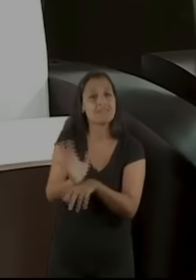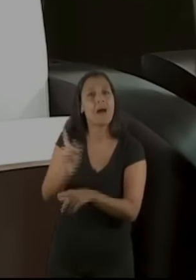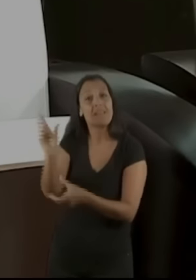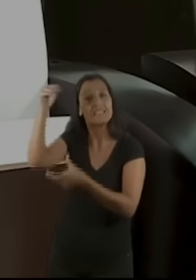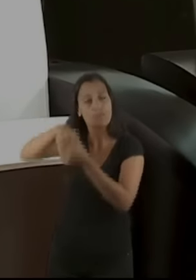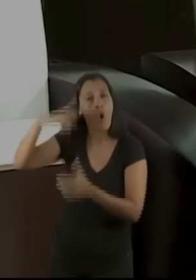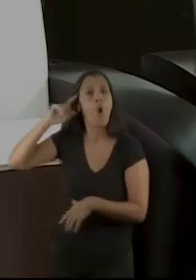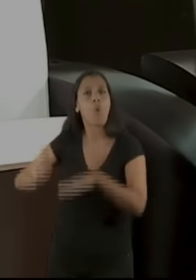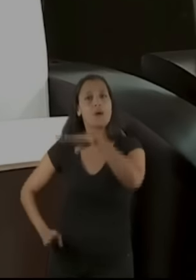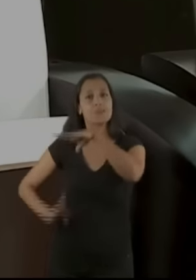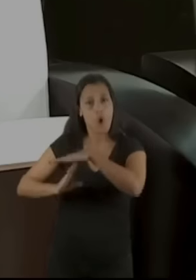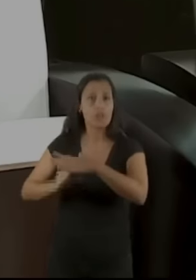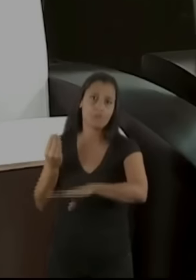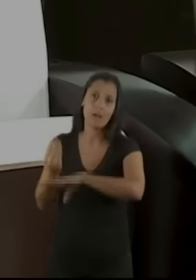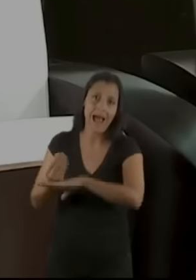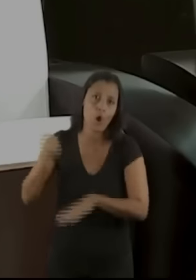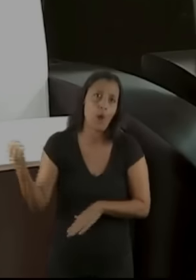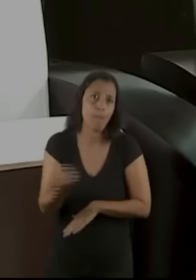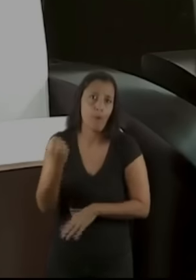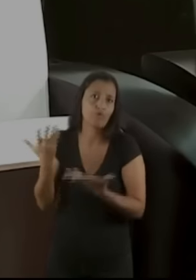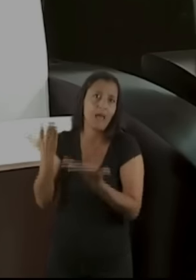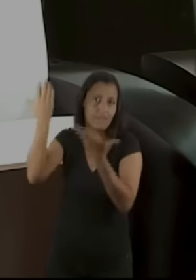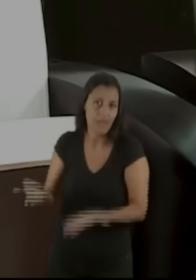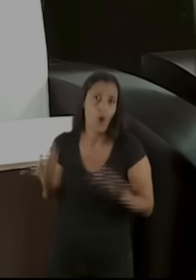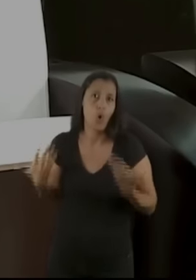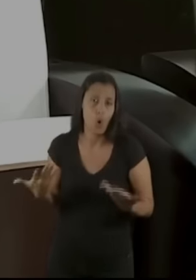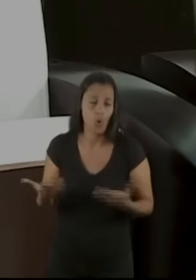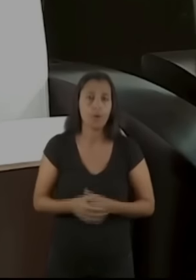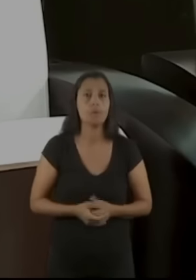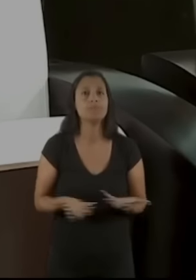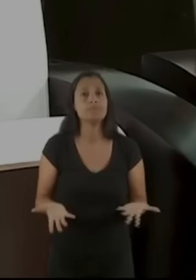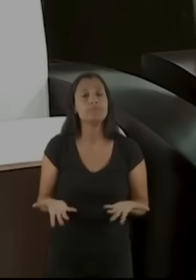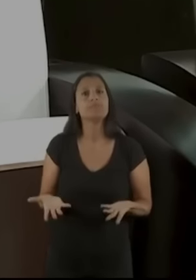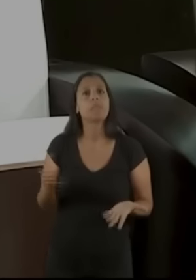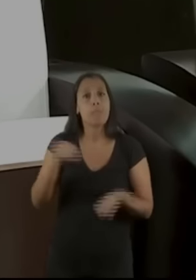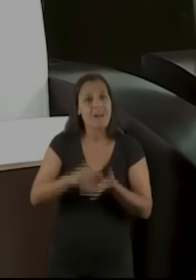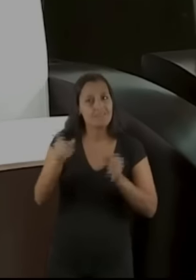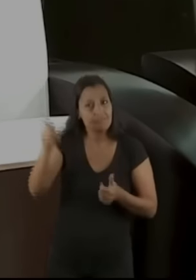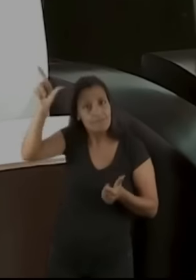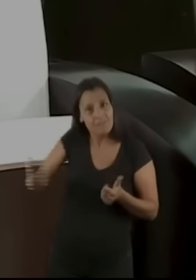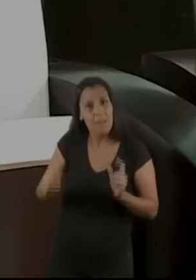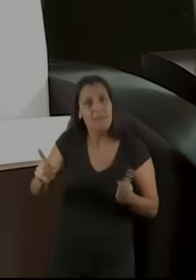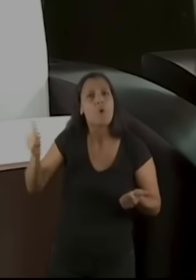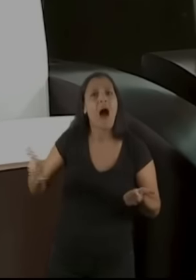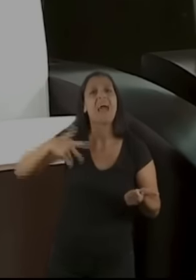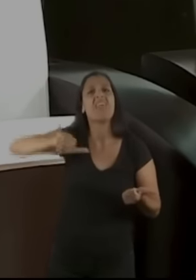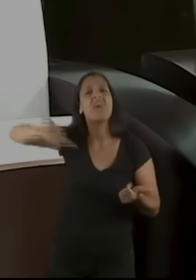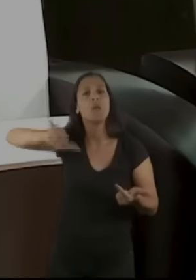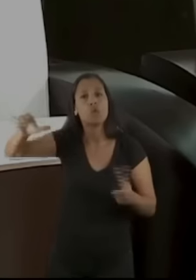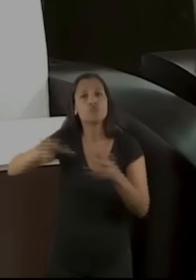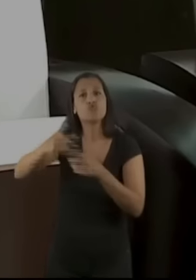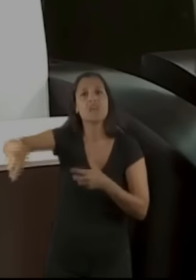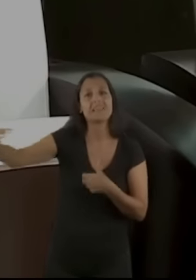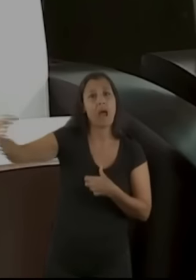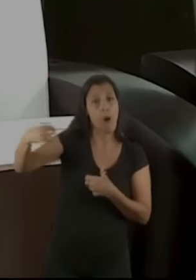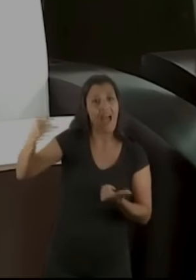de corte un cargo por demás importante obviamente eh teniendo en cuenta bueno las denuncias de sectores de la oposición y no